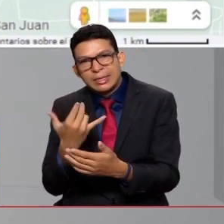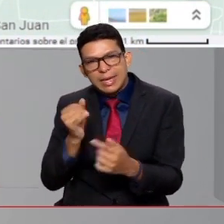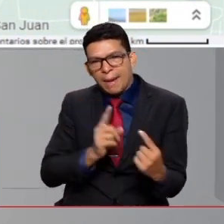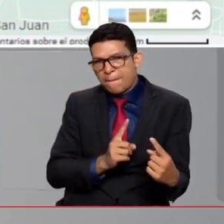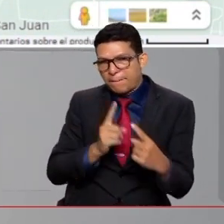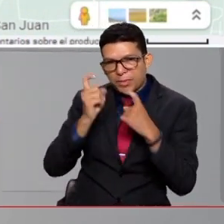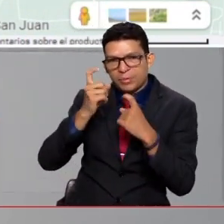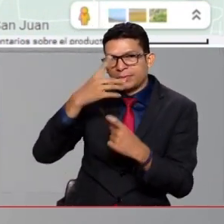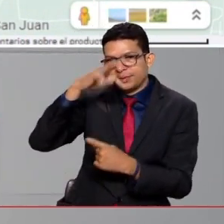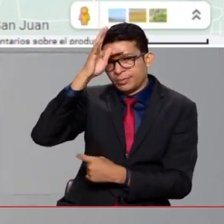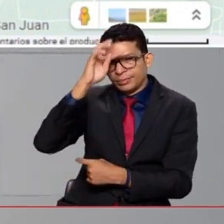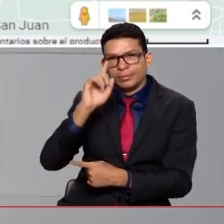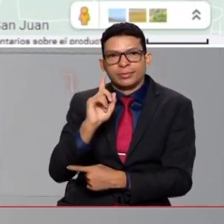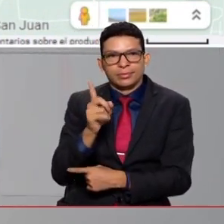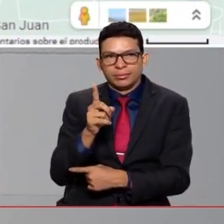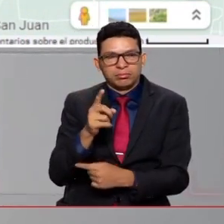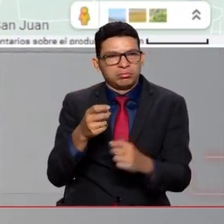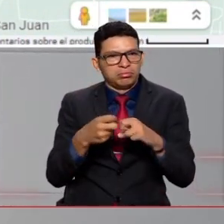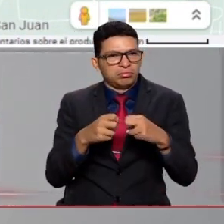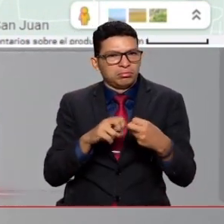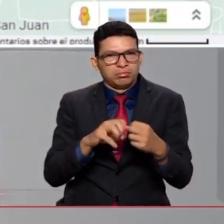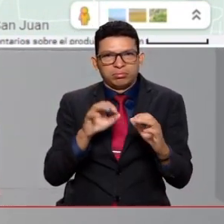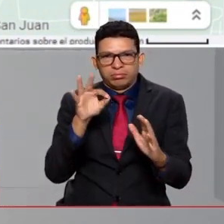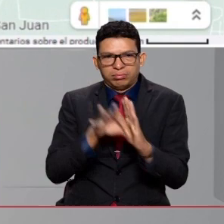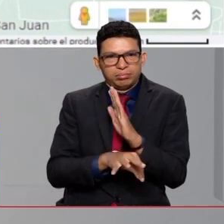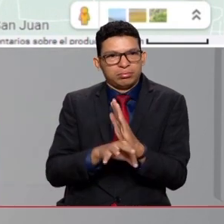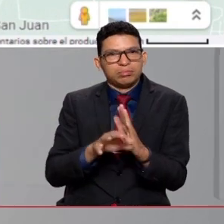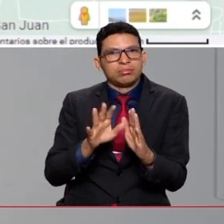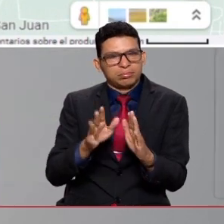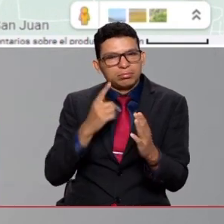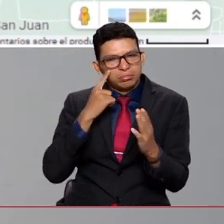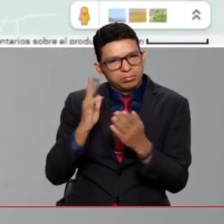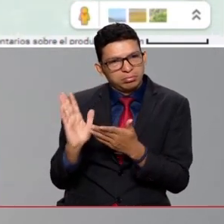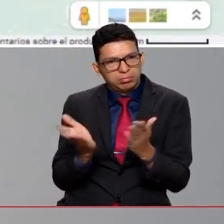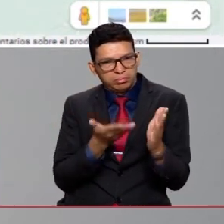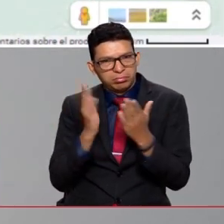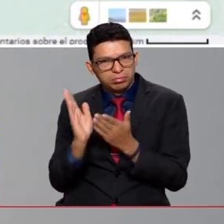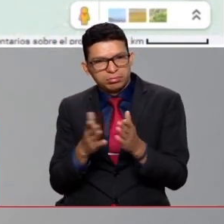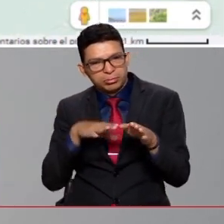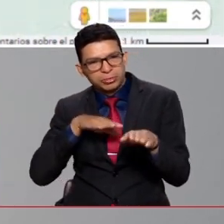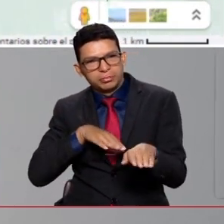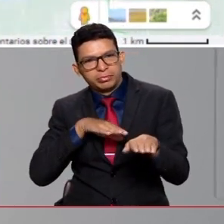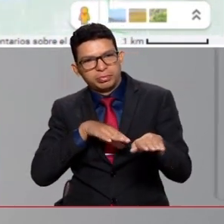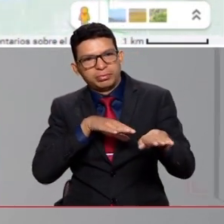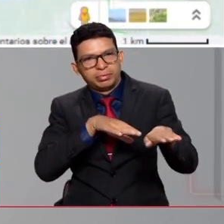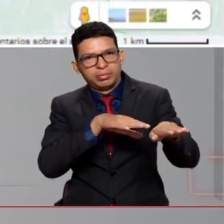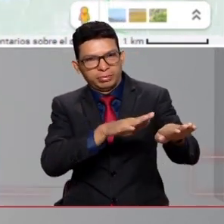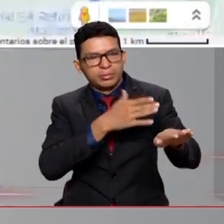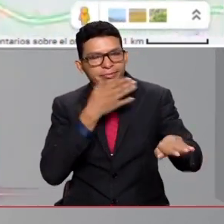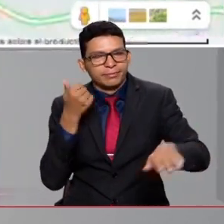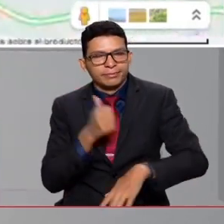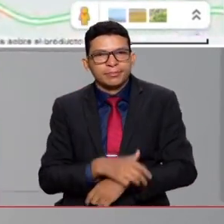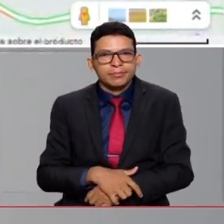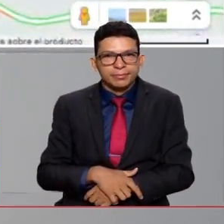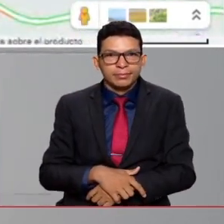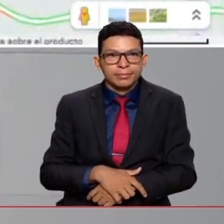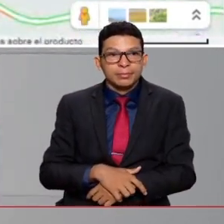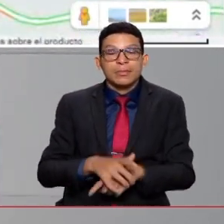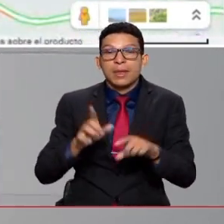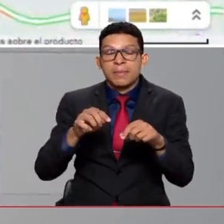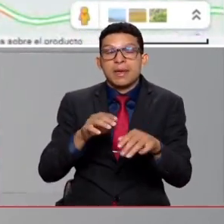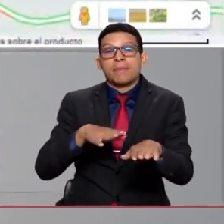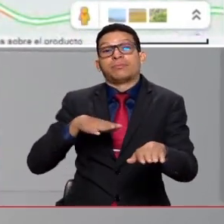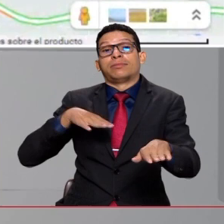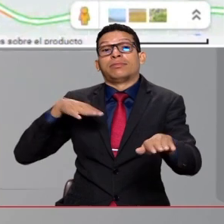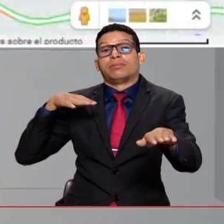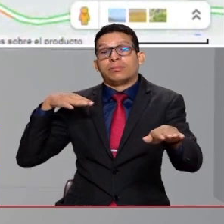centro asistencial. No hay inconvenientes por el momento, se está regulando para garantizar la seguridad vial. Tenemos incremento del flujo